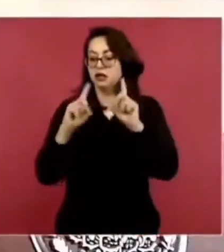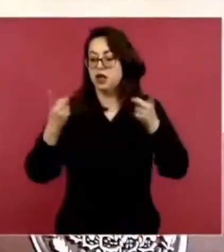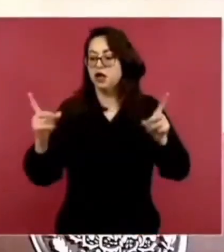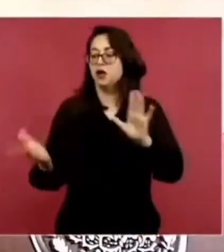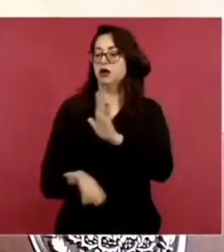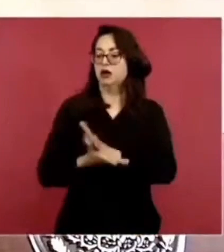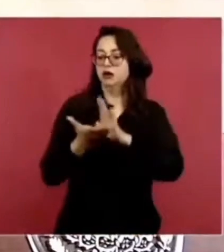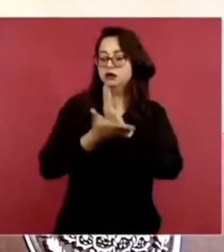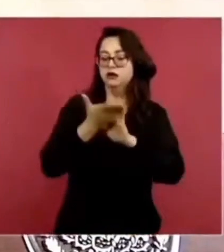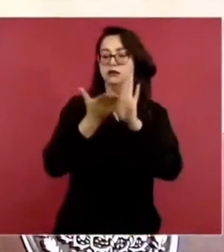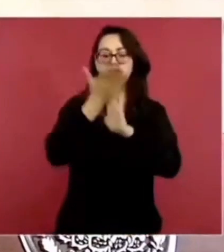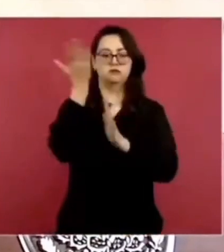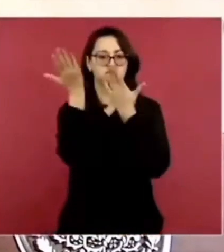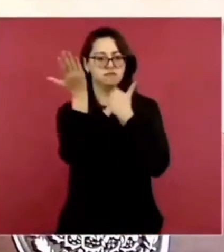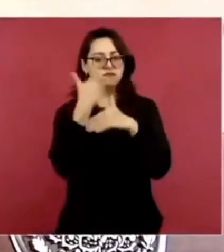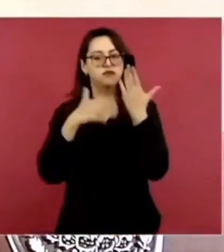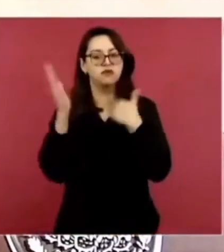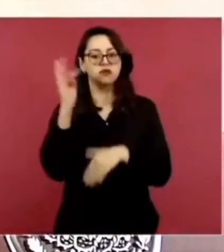¿Cuándo